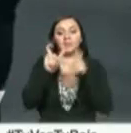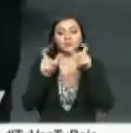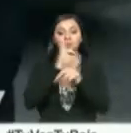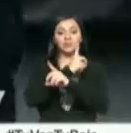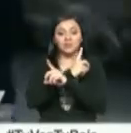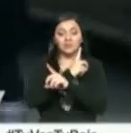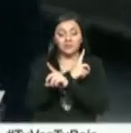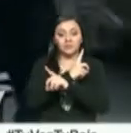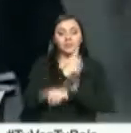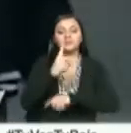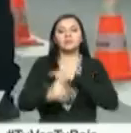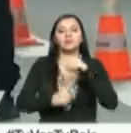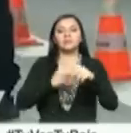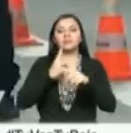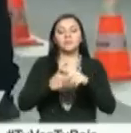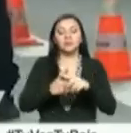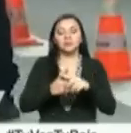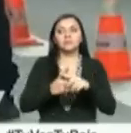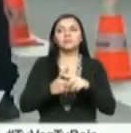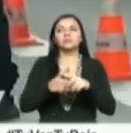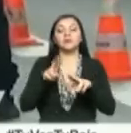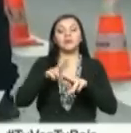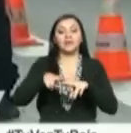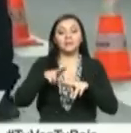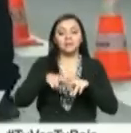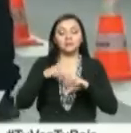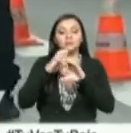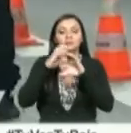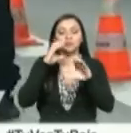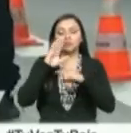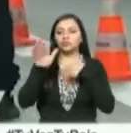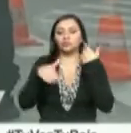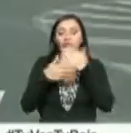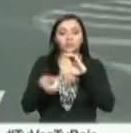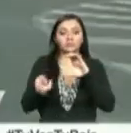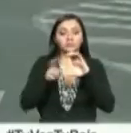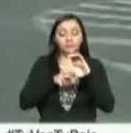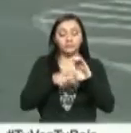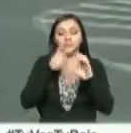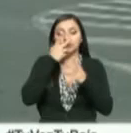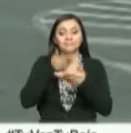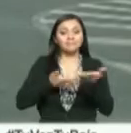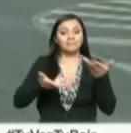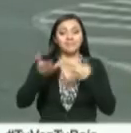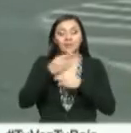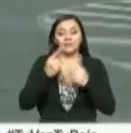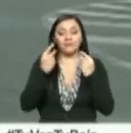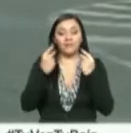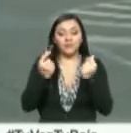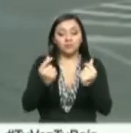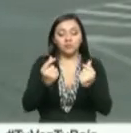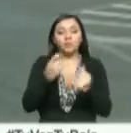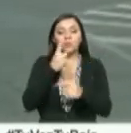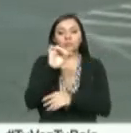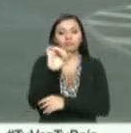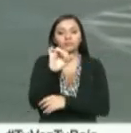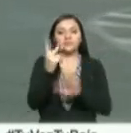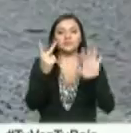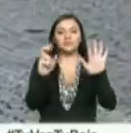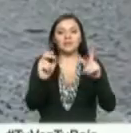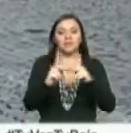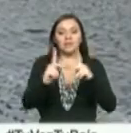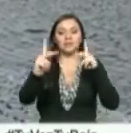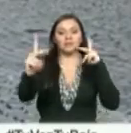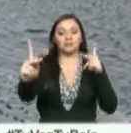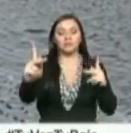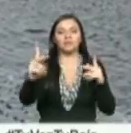de movilidad reducida, los taxis y los transportes públicos. En el cinturón de la M30 la velocidad máxima será de 70 km por hora y